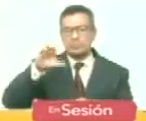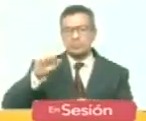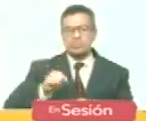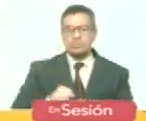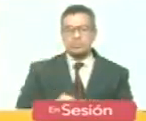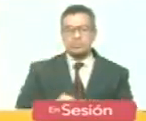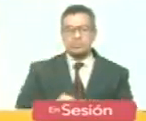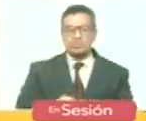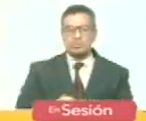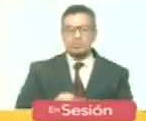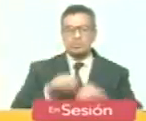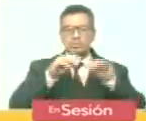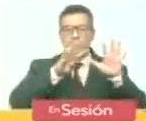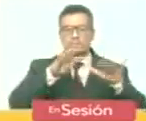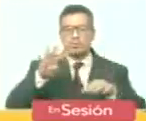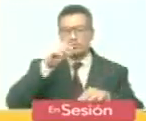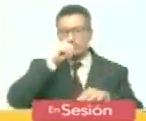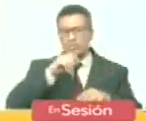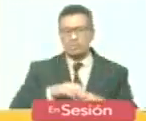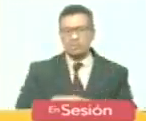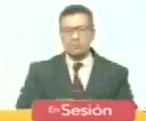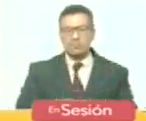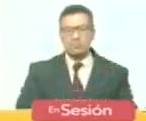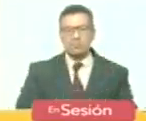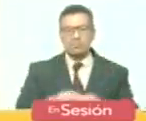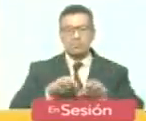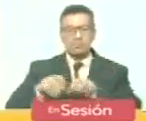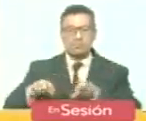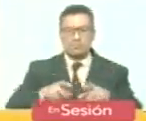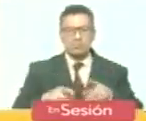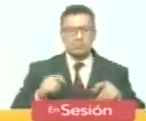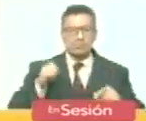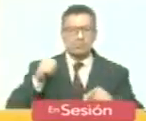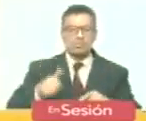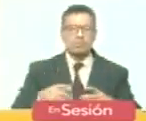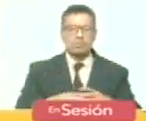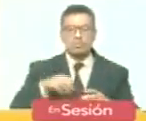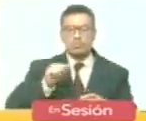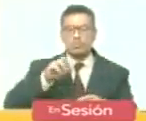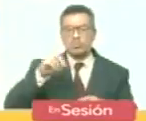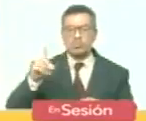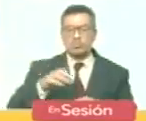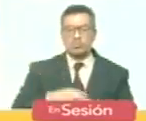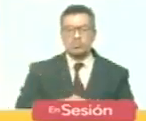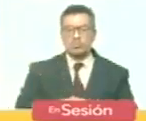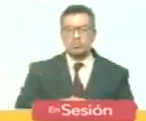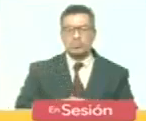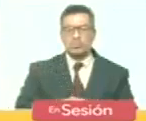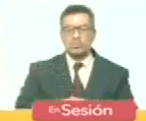tiene unos 94, 95, secretaria general vitalicia del Partido Acción Democrática.